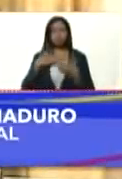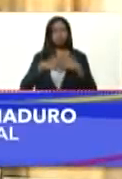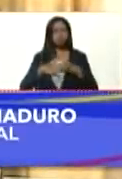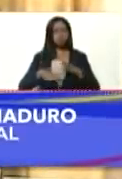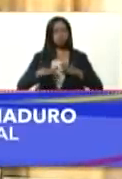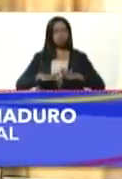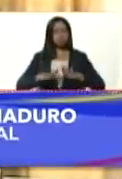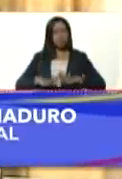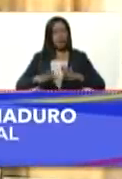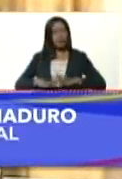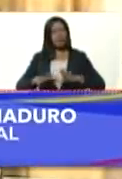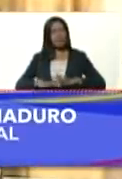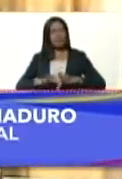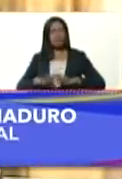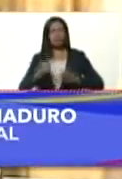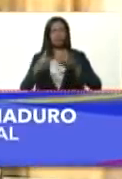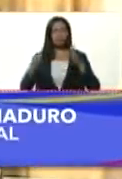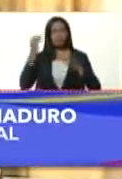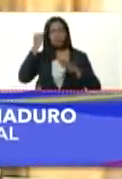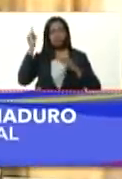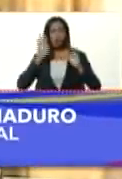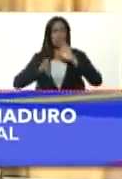extremos ideológicos, poniendo